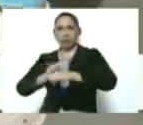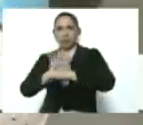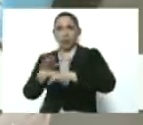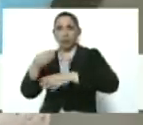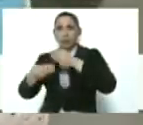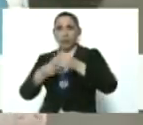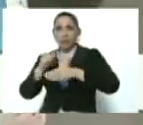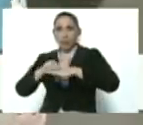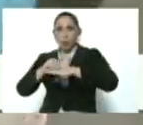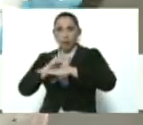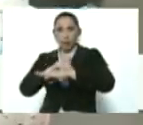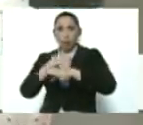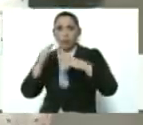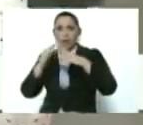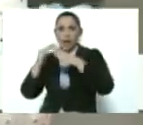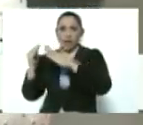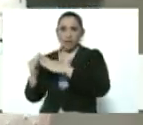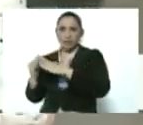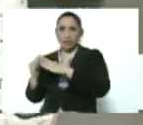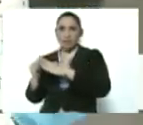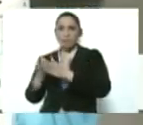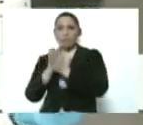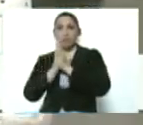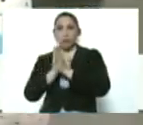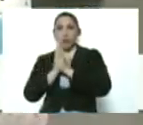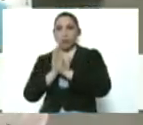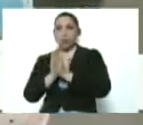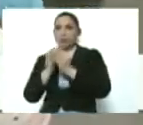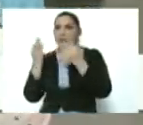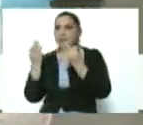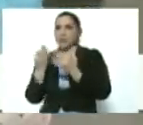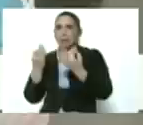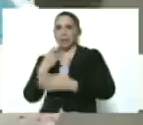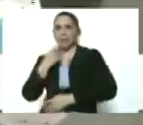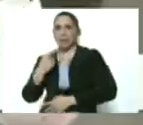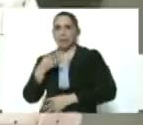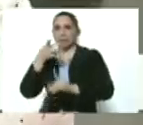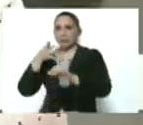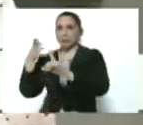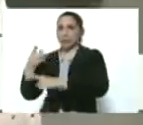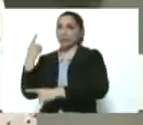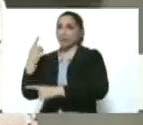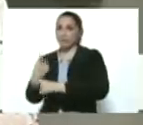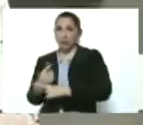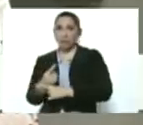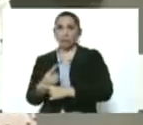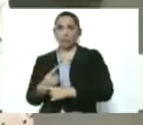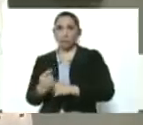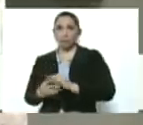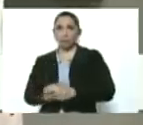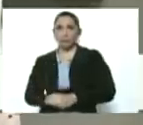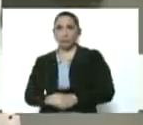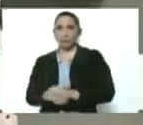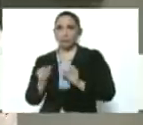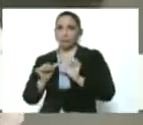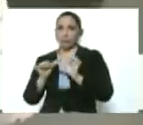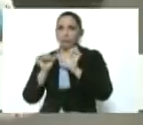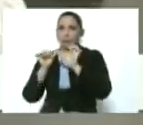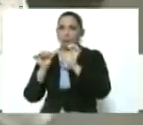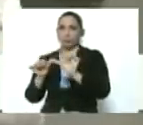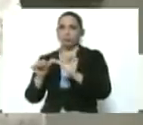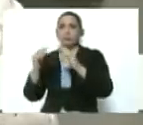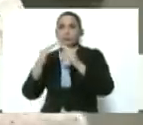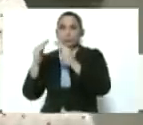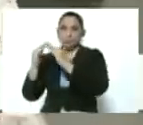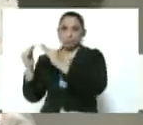alcohol en los hogares y por eso la recomendación que usted siempre edad tenemos que usted lo dijo mantener su